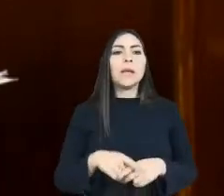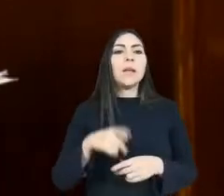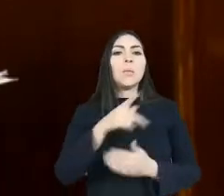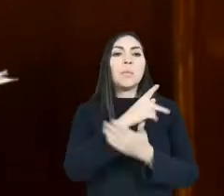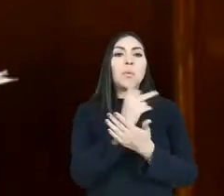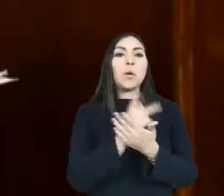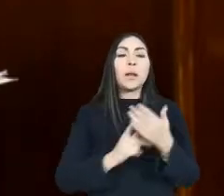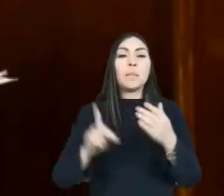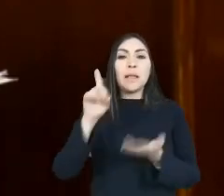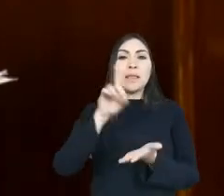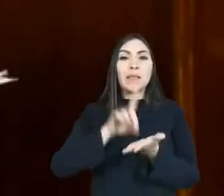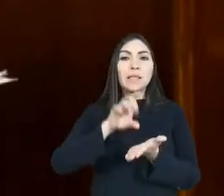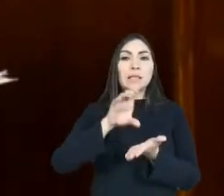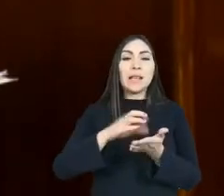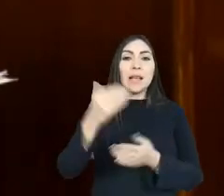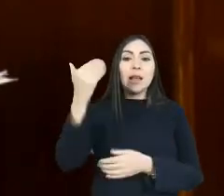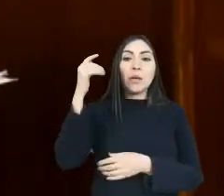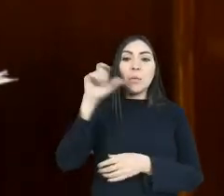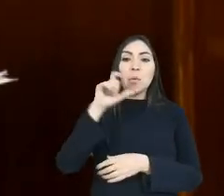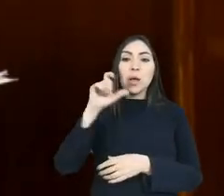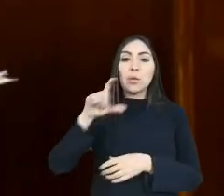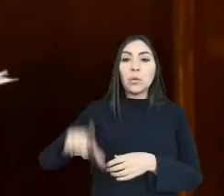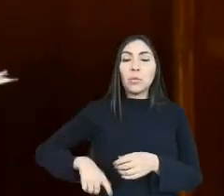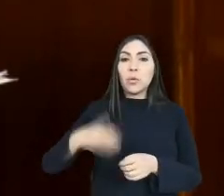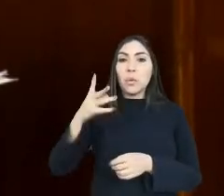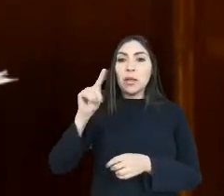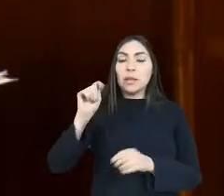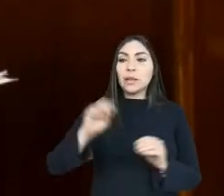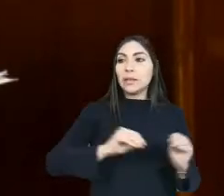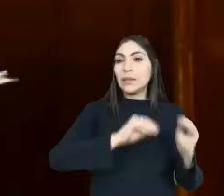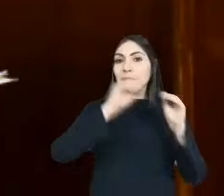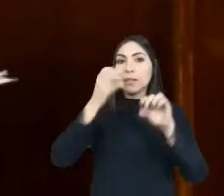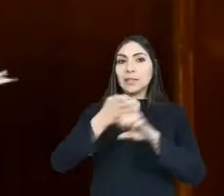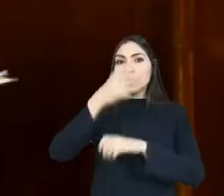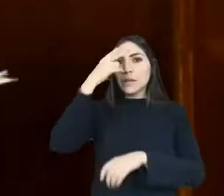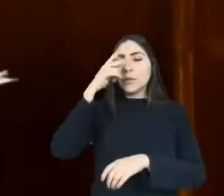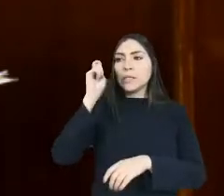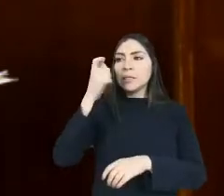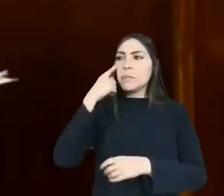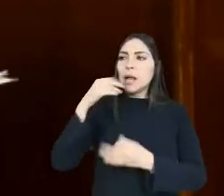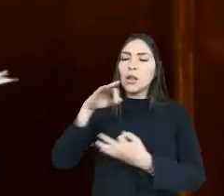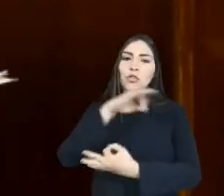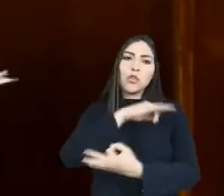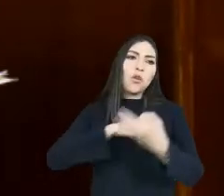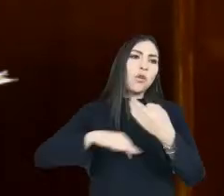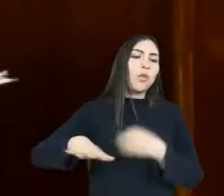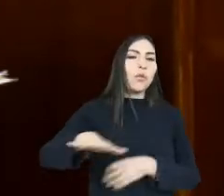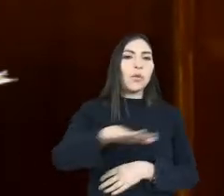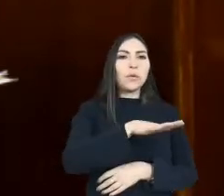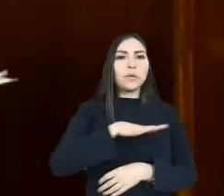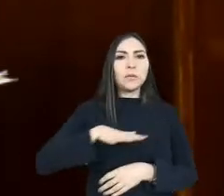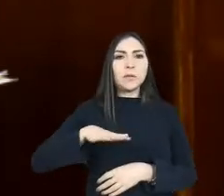por cierto, cuando la 4T llegue al Estado de México, como en otras entidades, será universal.